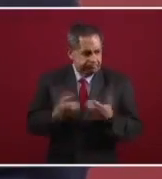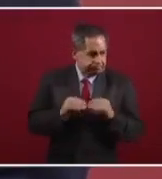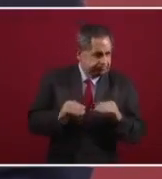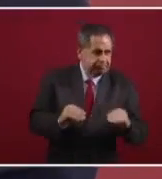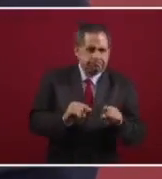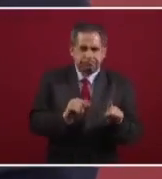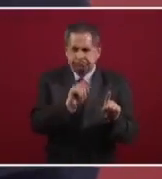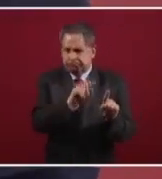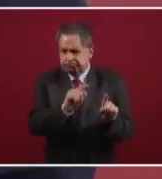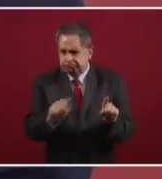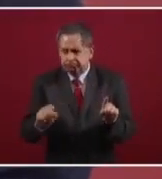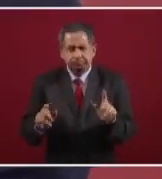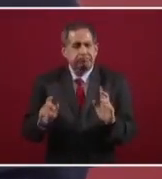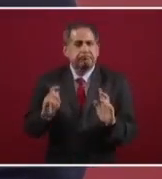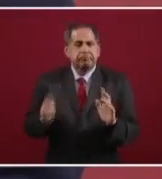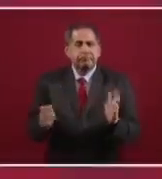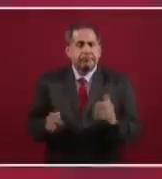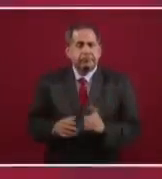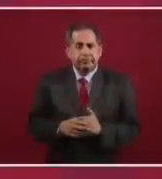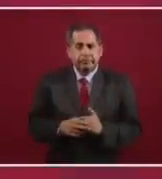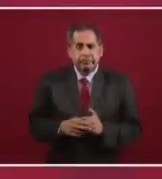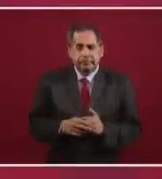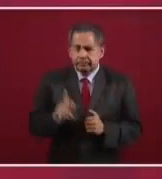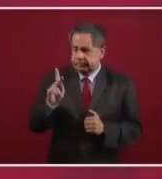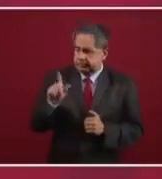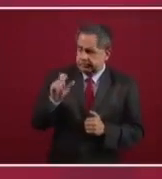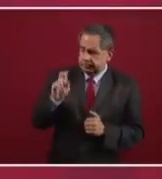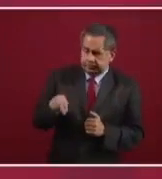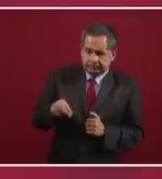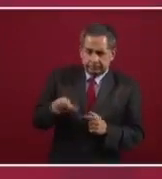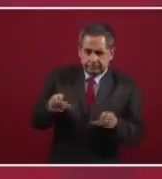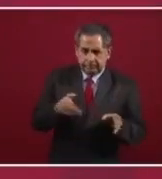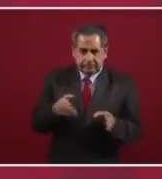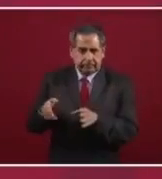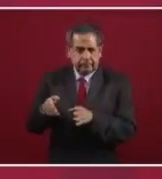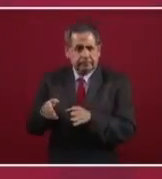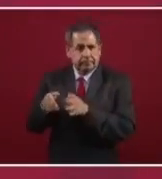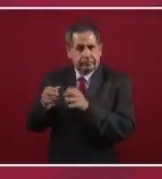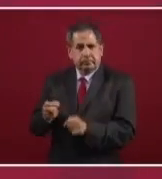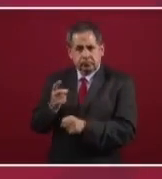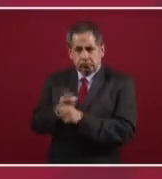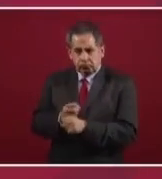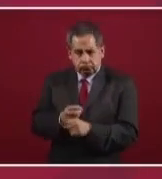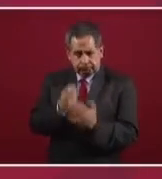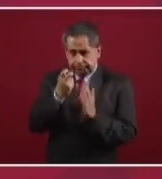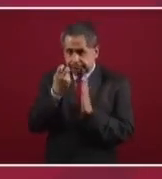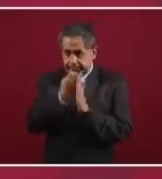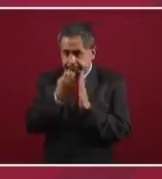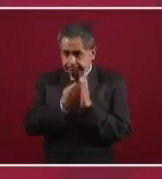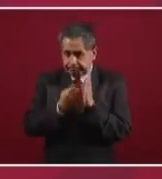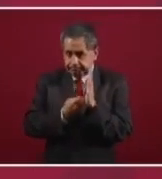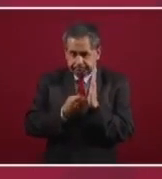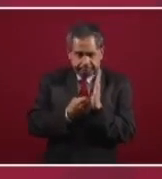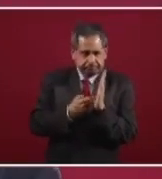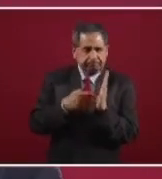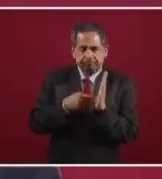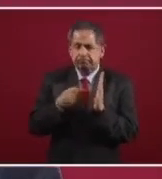acciones a partir del plan de seguridad que